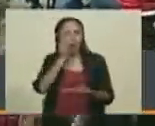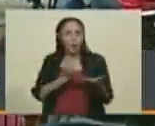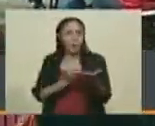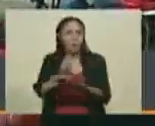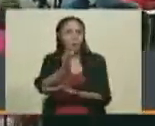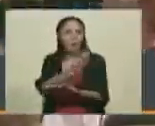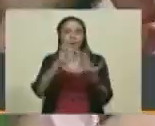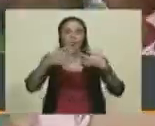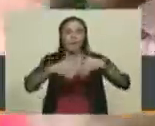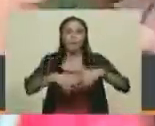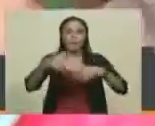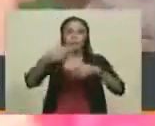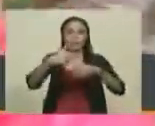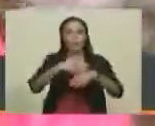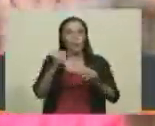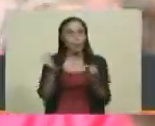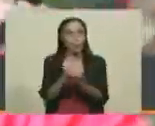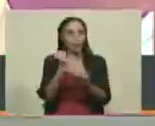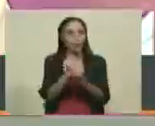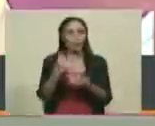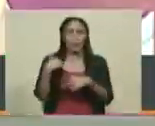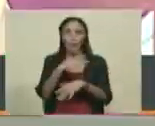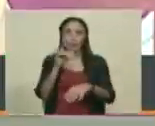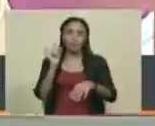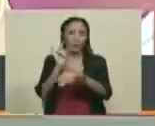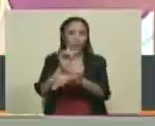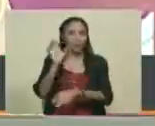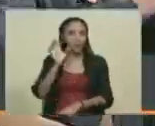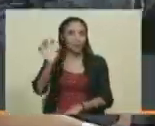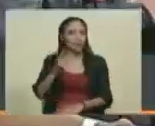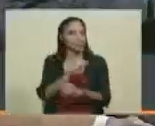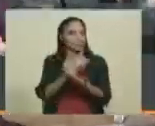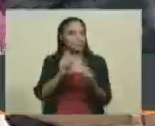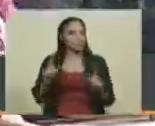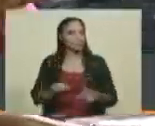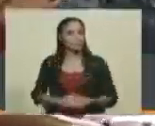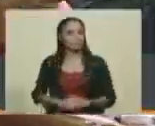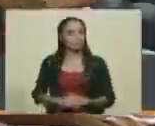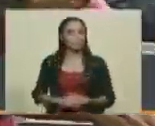creo en la clase obrera petrolera, no le vamos a fallar al país.